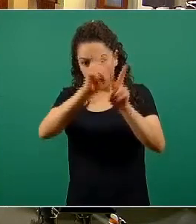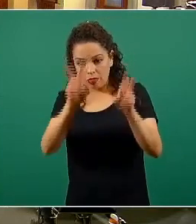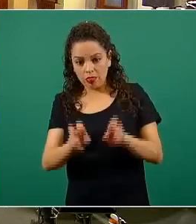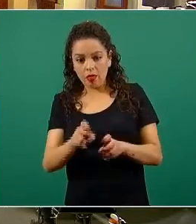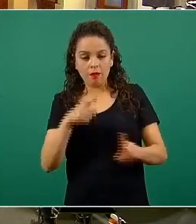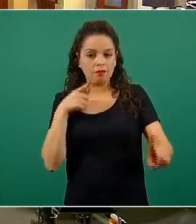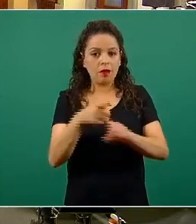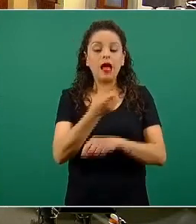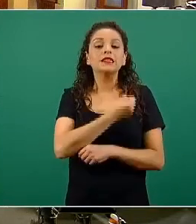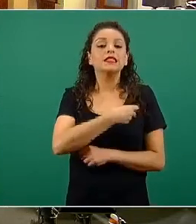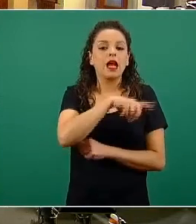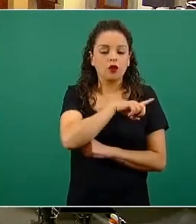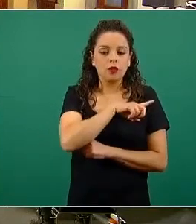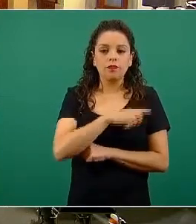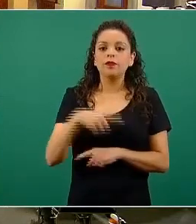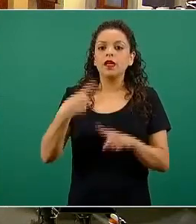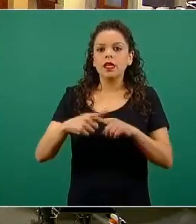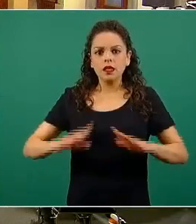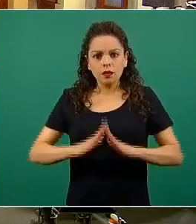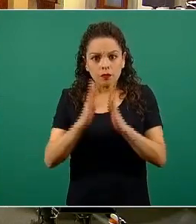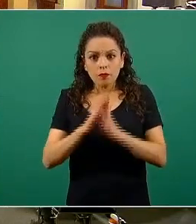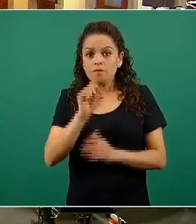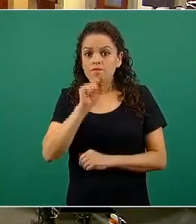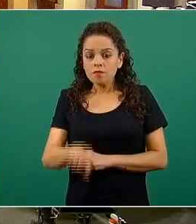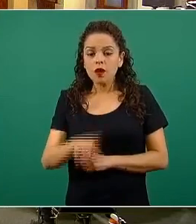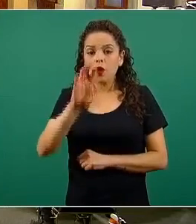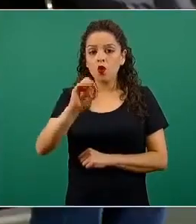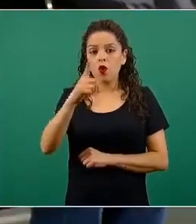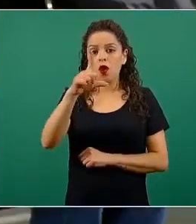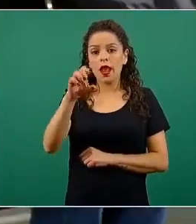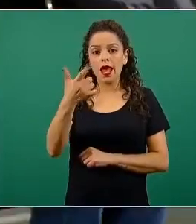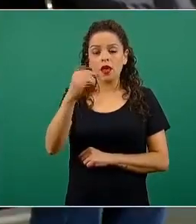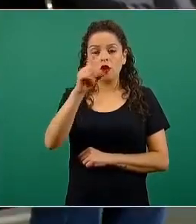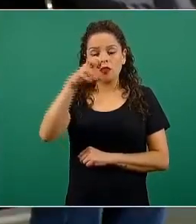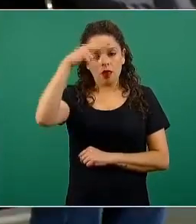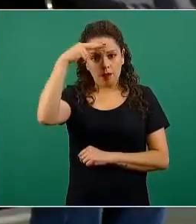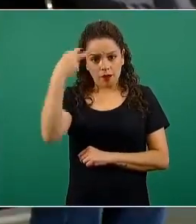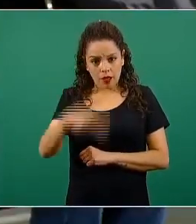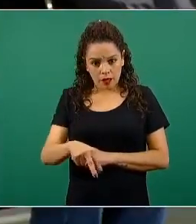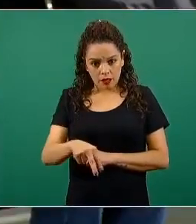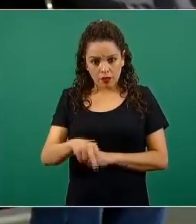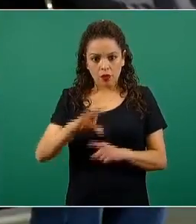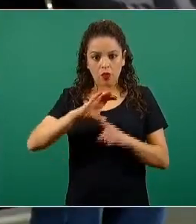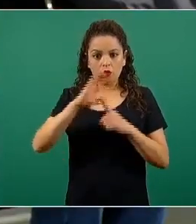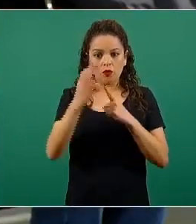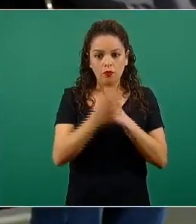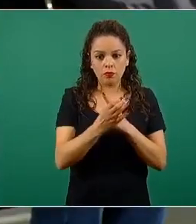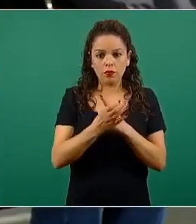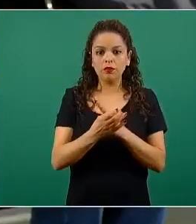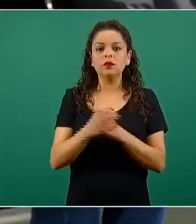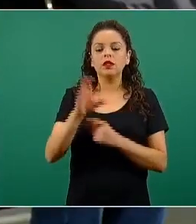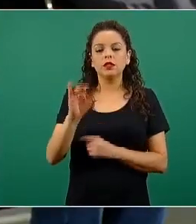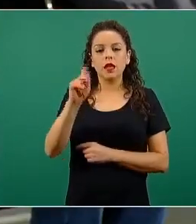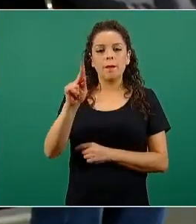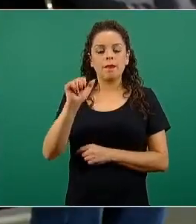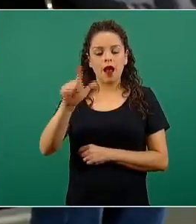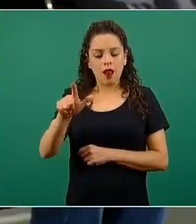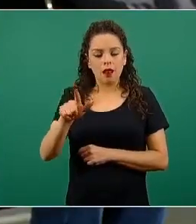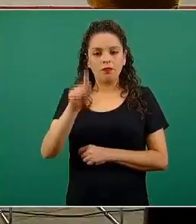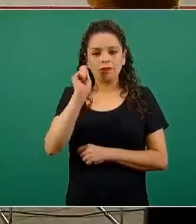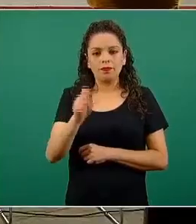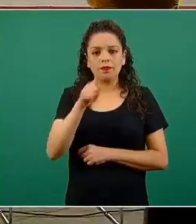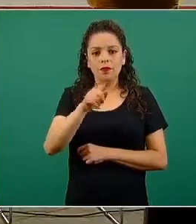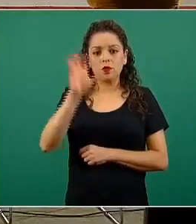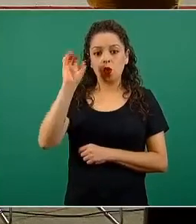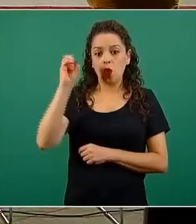y participó el Colegio de México, y participó la Comisión Económica para América Latina, CEPAL, de la Organización